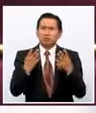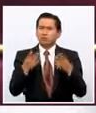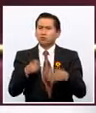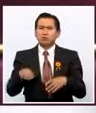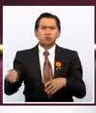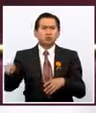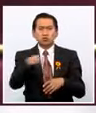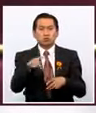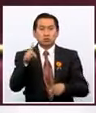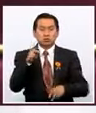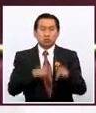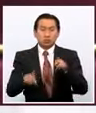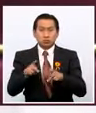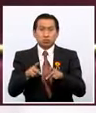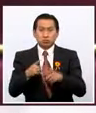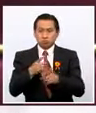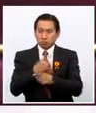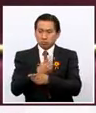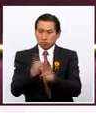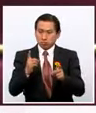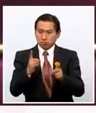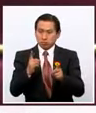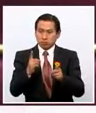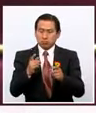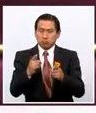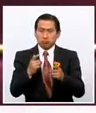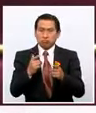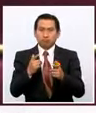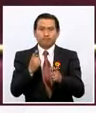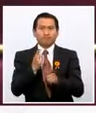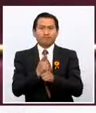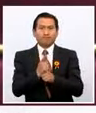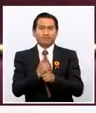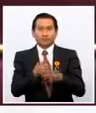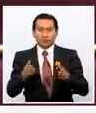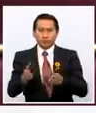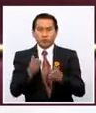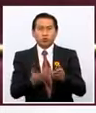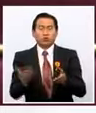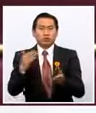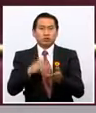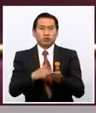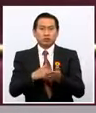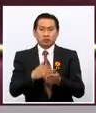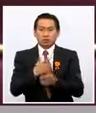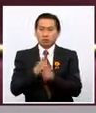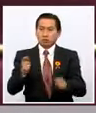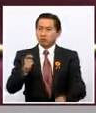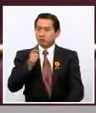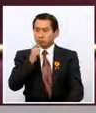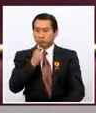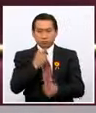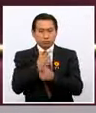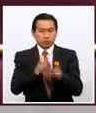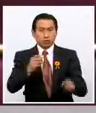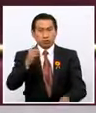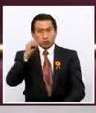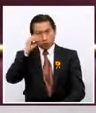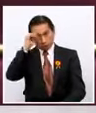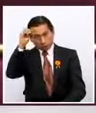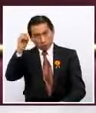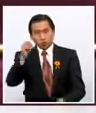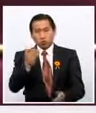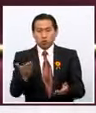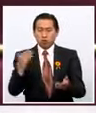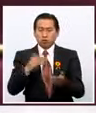la democracia se abrió campo la libertad de prensa y la libertad de opinión se abrieron campo